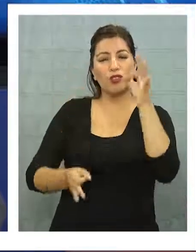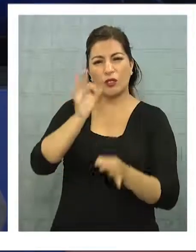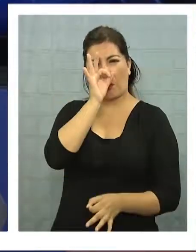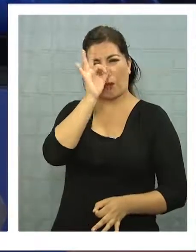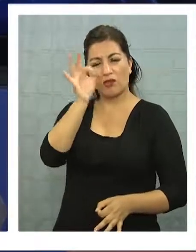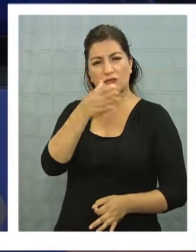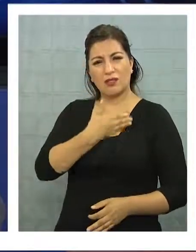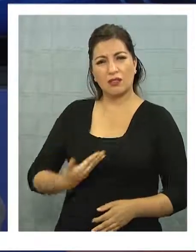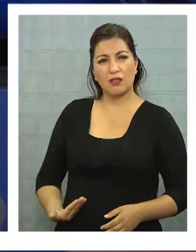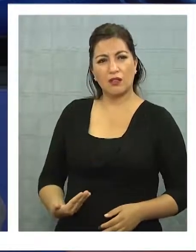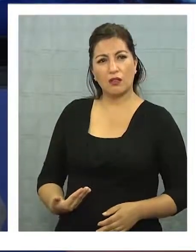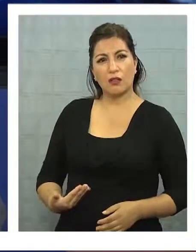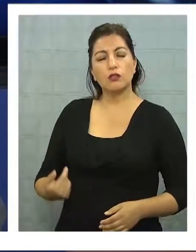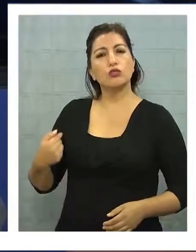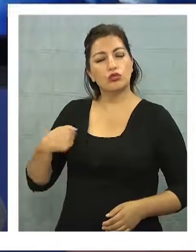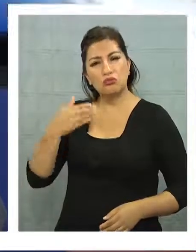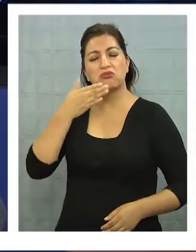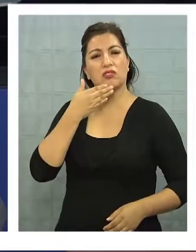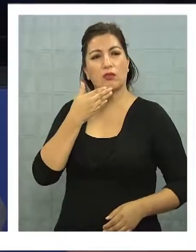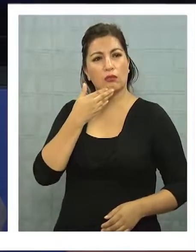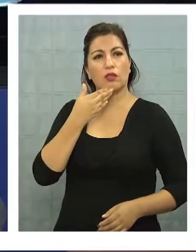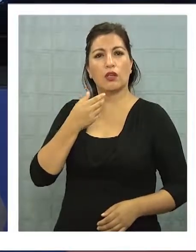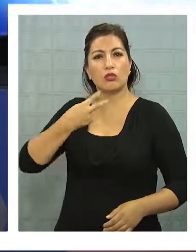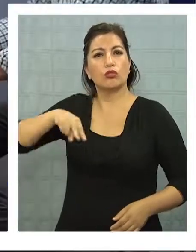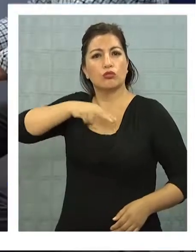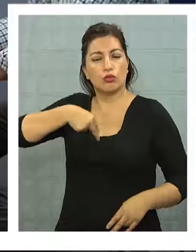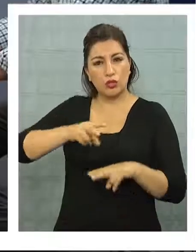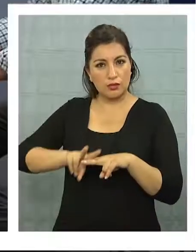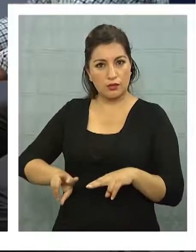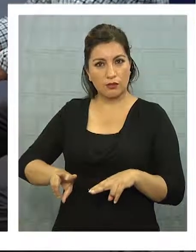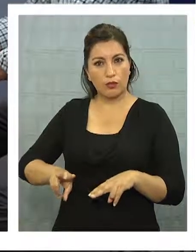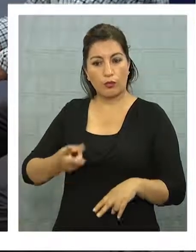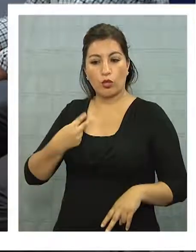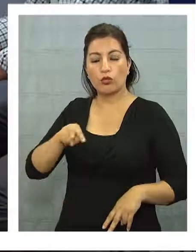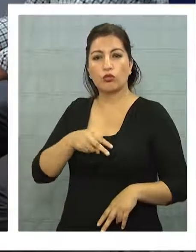Dice que usted, por un lado, se vistió demócrata y por otro, se la juzgó por el regreso de Pinochet.